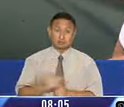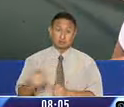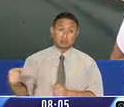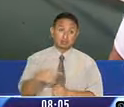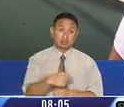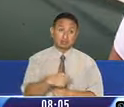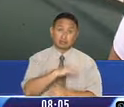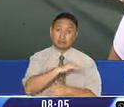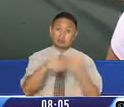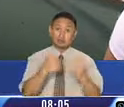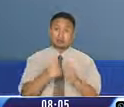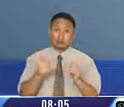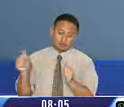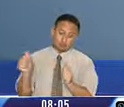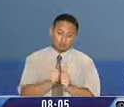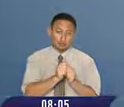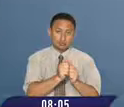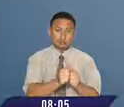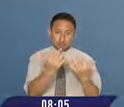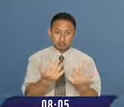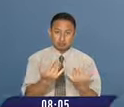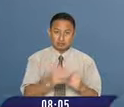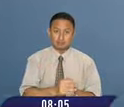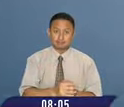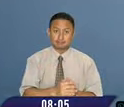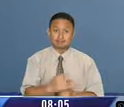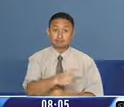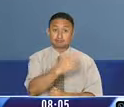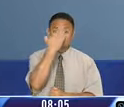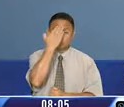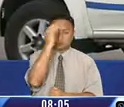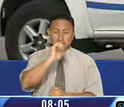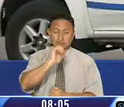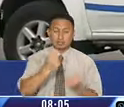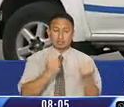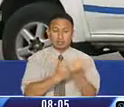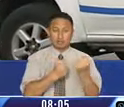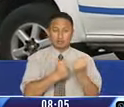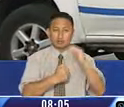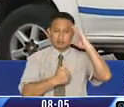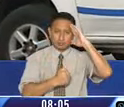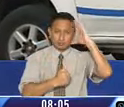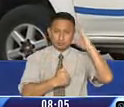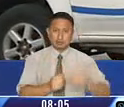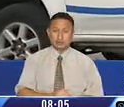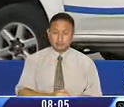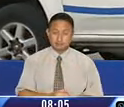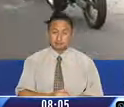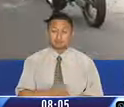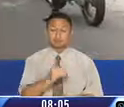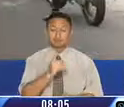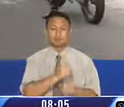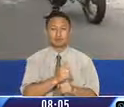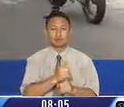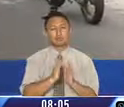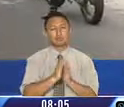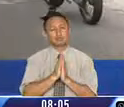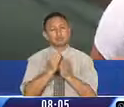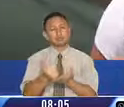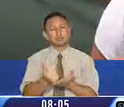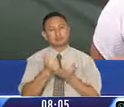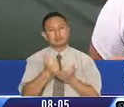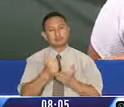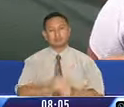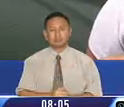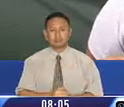a encontrarlos. Pese a todos sus esfuerzos, saben que necesitan el apoyo de la Policía Nacional. Por ello, hacen un llamado.